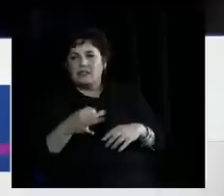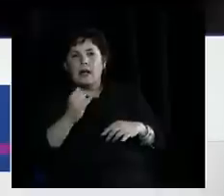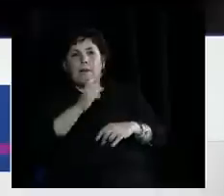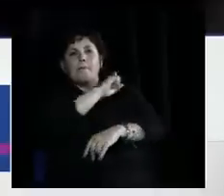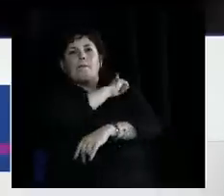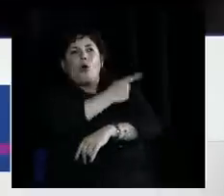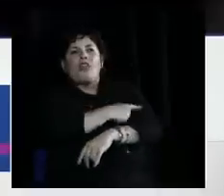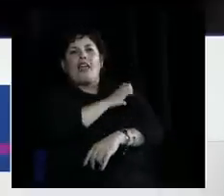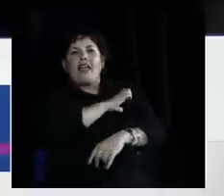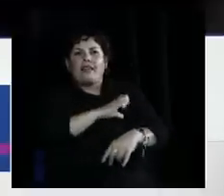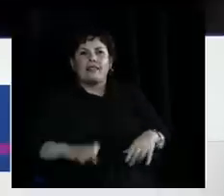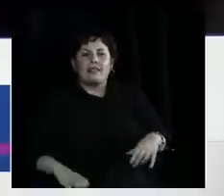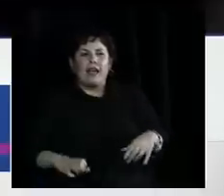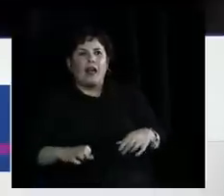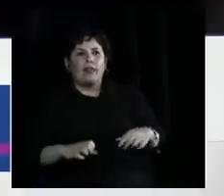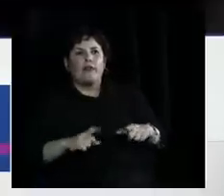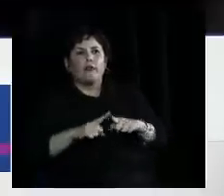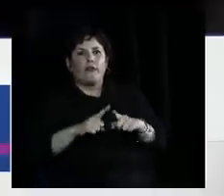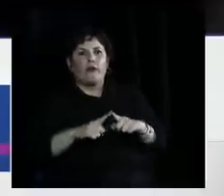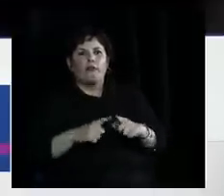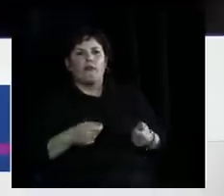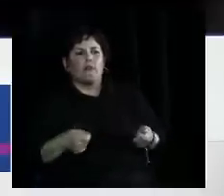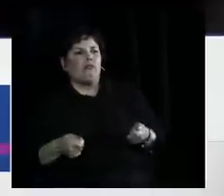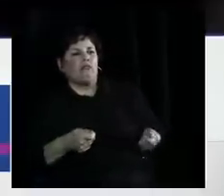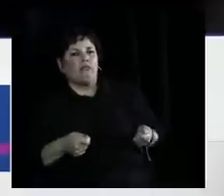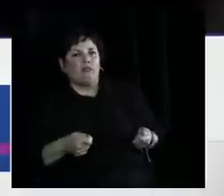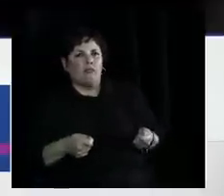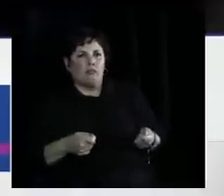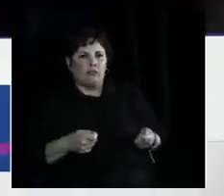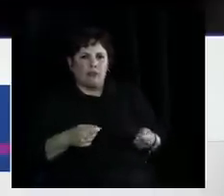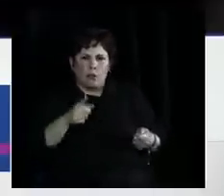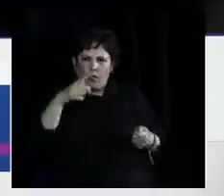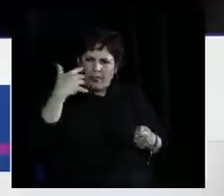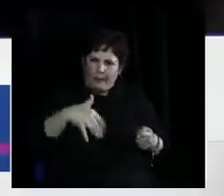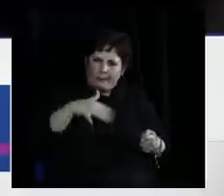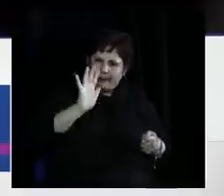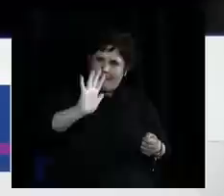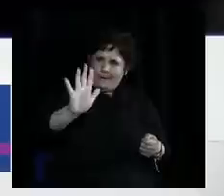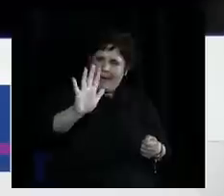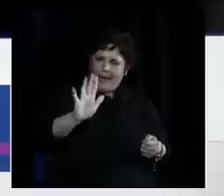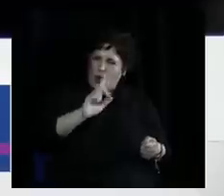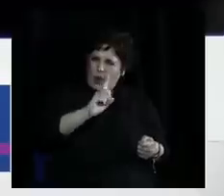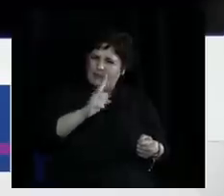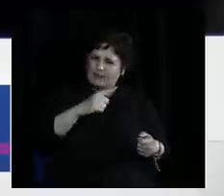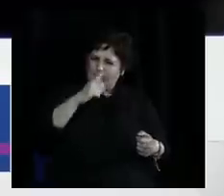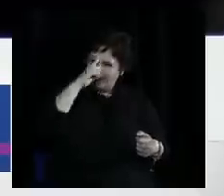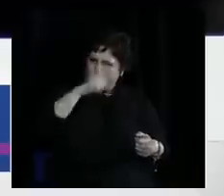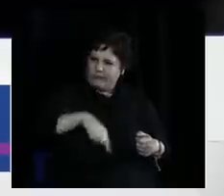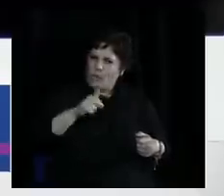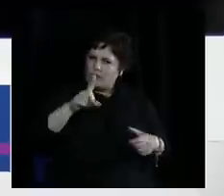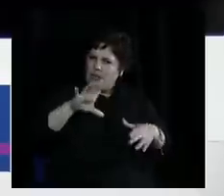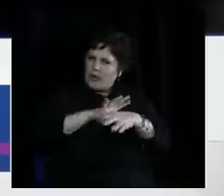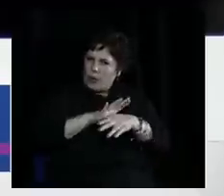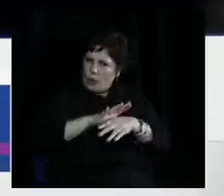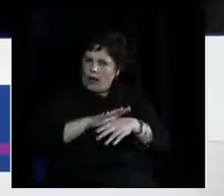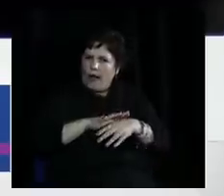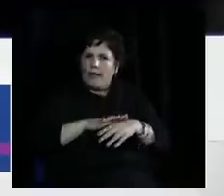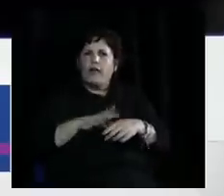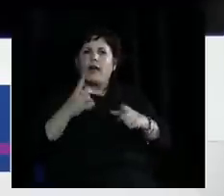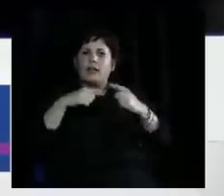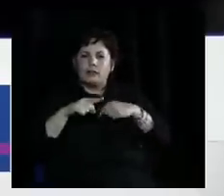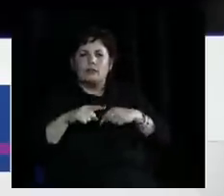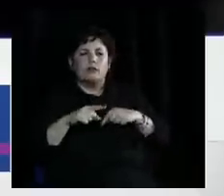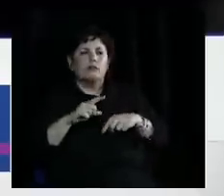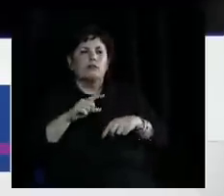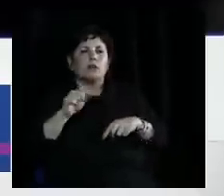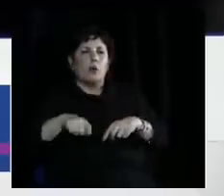del Estado que está ejerciendo su poder de manera excesiva quizás o de manera inadecuada, es bueno que otros poderes del Estado,